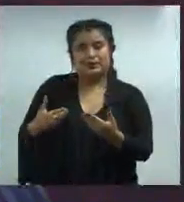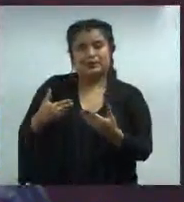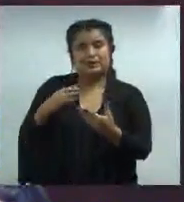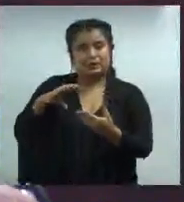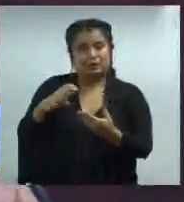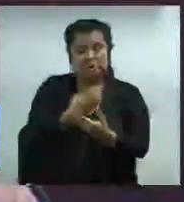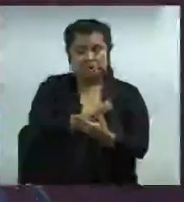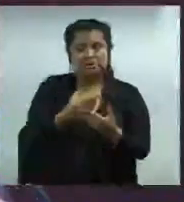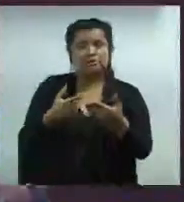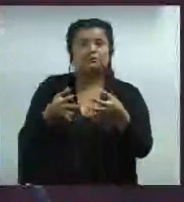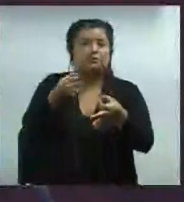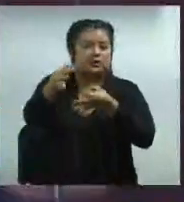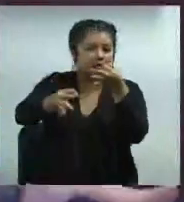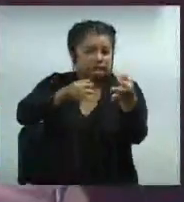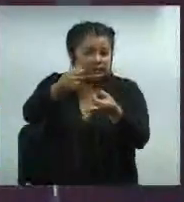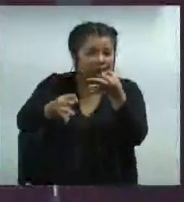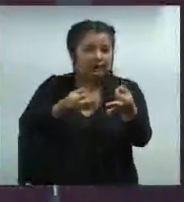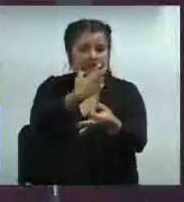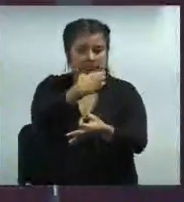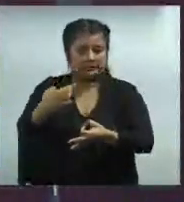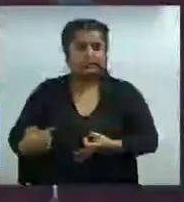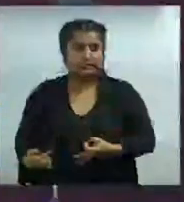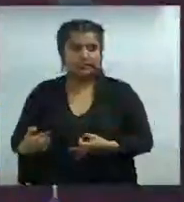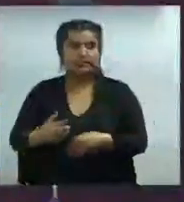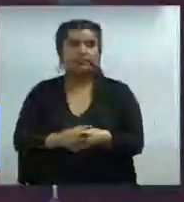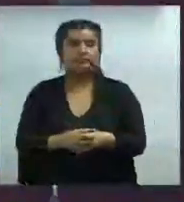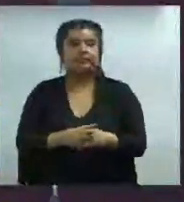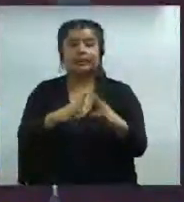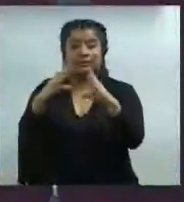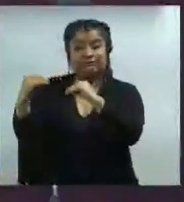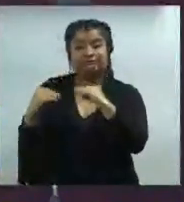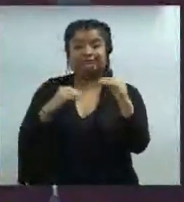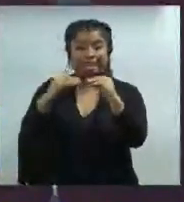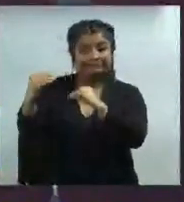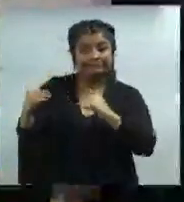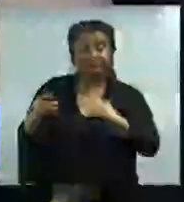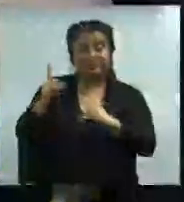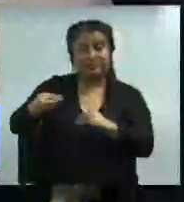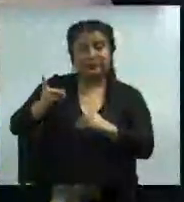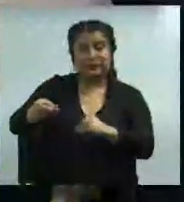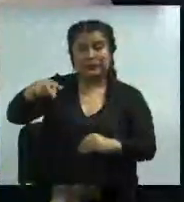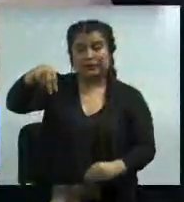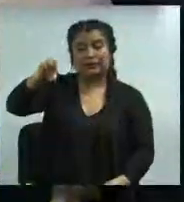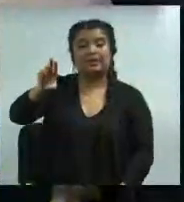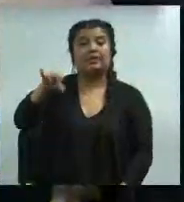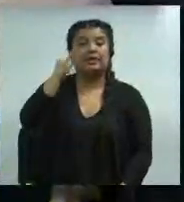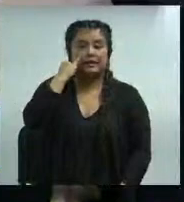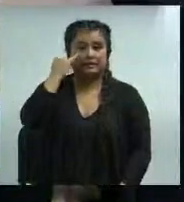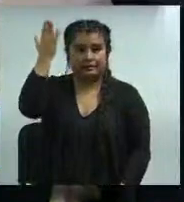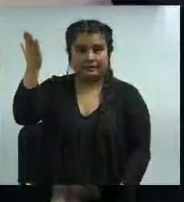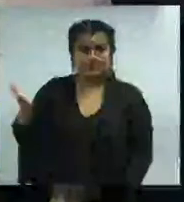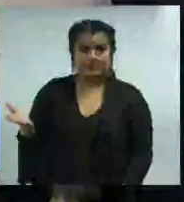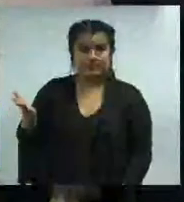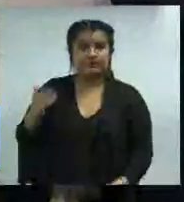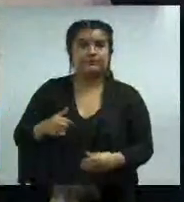trata. Gracias, presidente. Para la discusión tiene la palabra el diputado Neri Mazariegos.